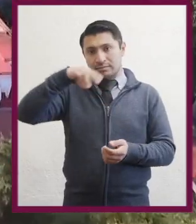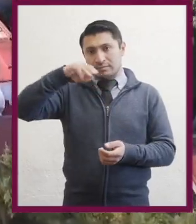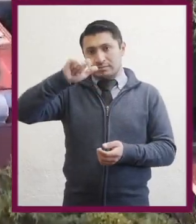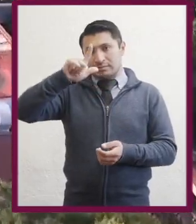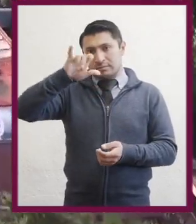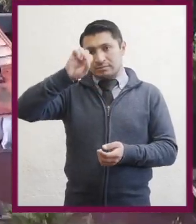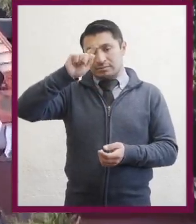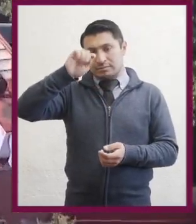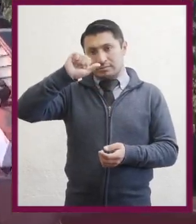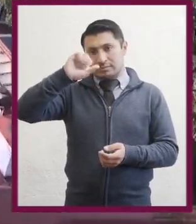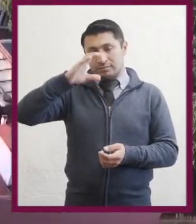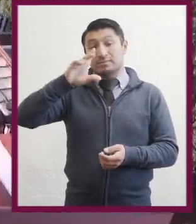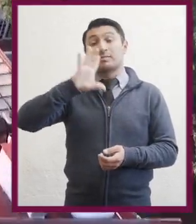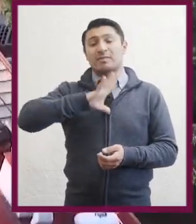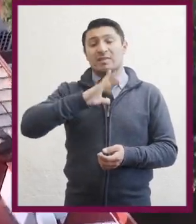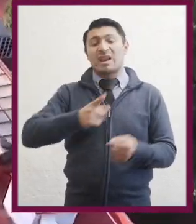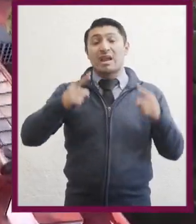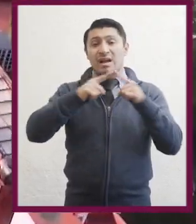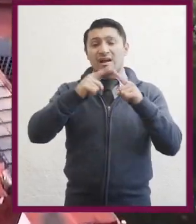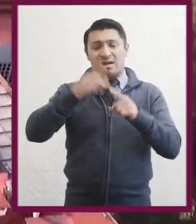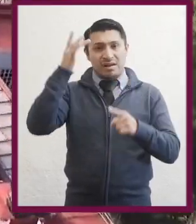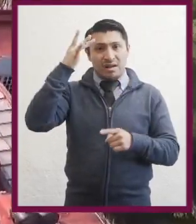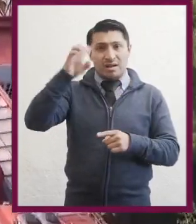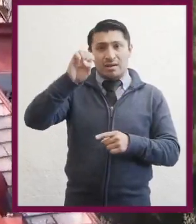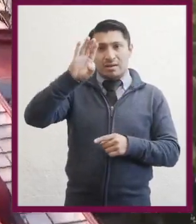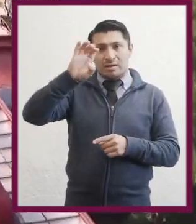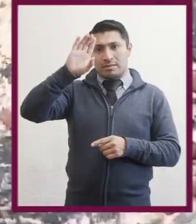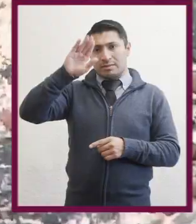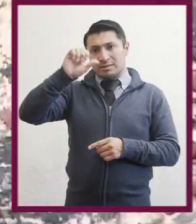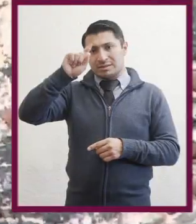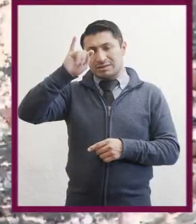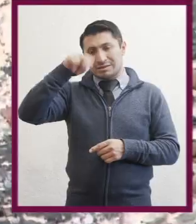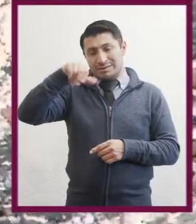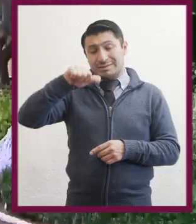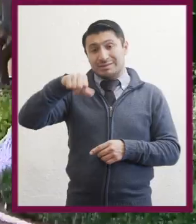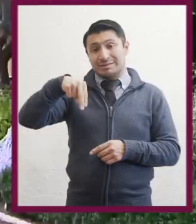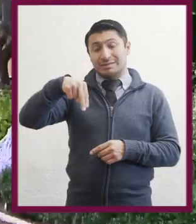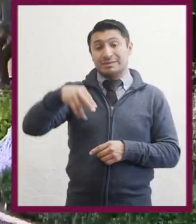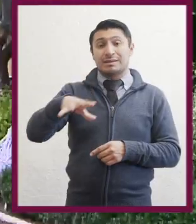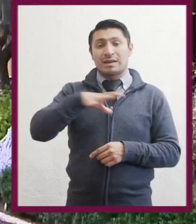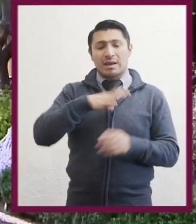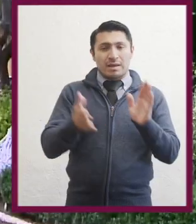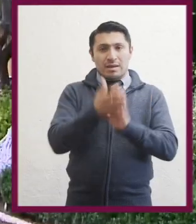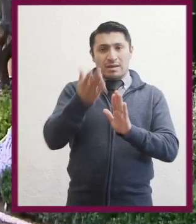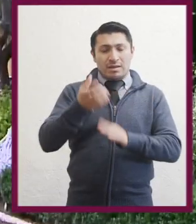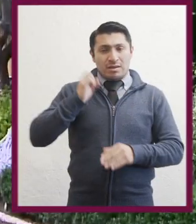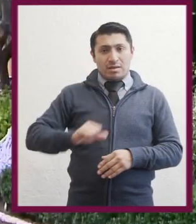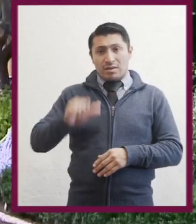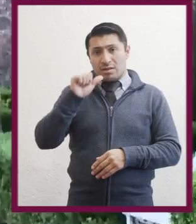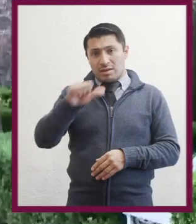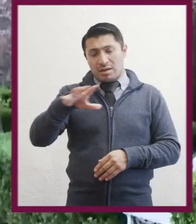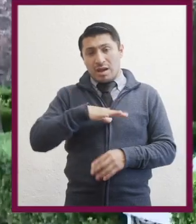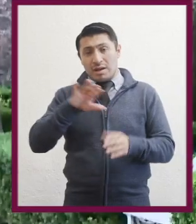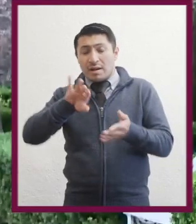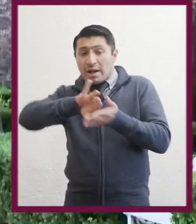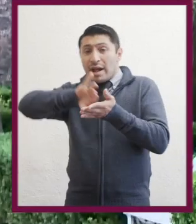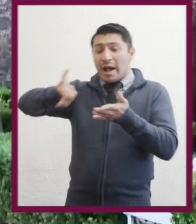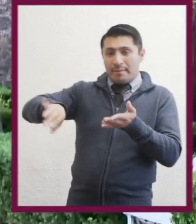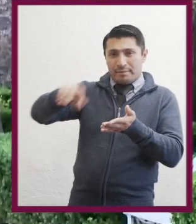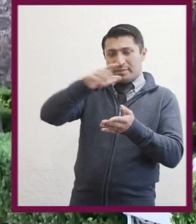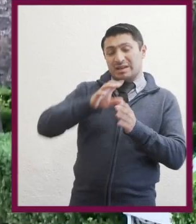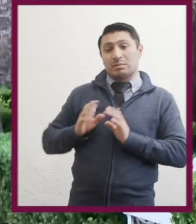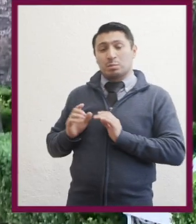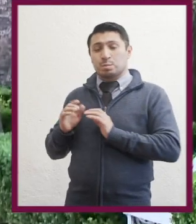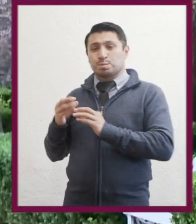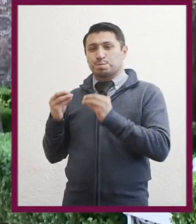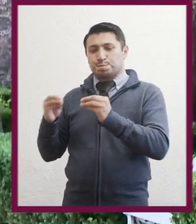El corazón de Chimalistac es el templo de San Sebastián, que fue construido en el siglo XVI y se mantiene aislado del ajetreo